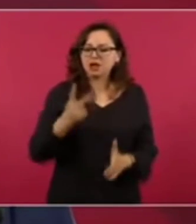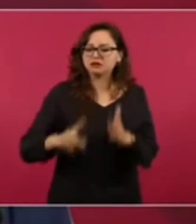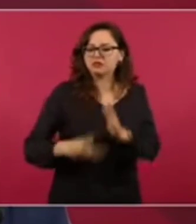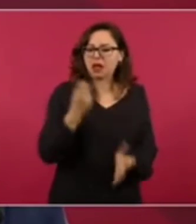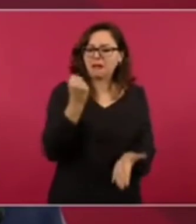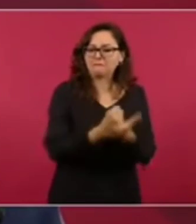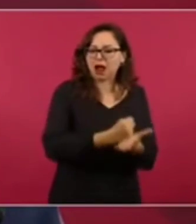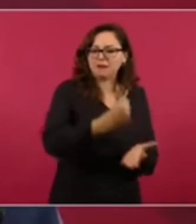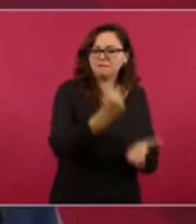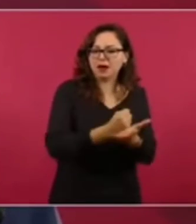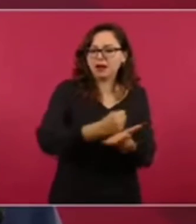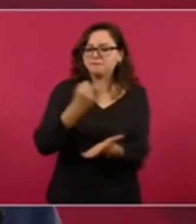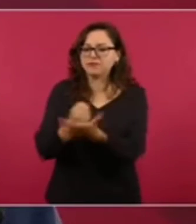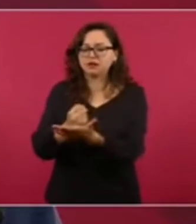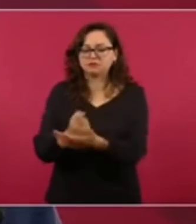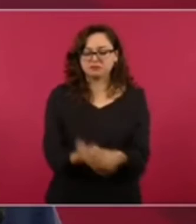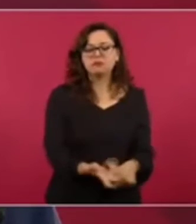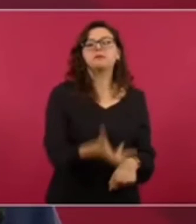nación.